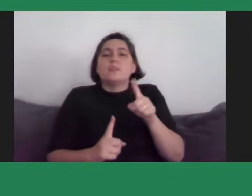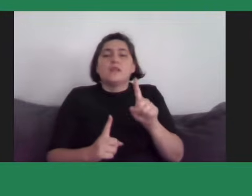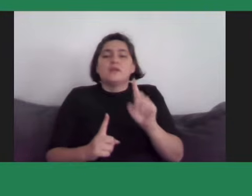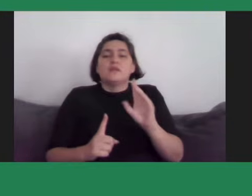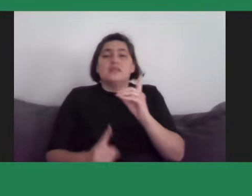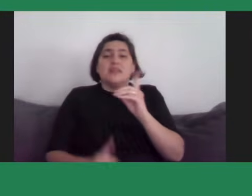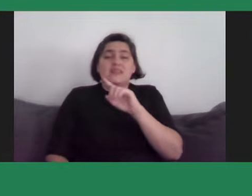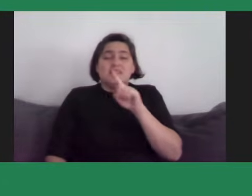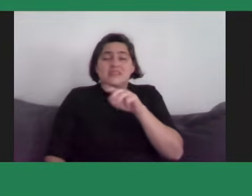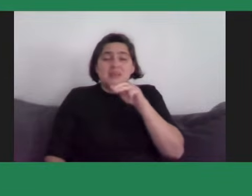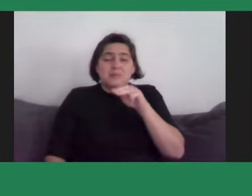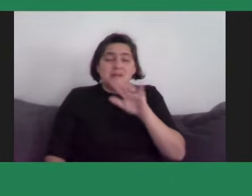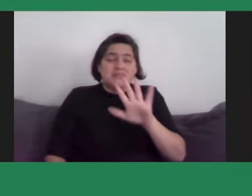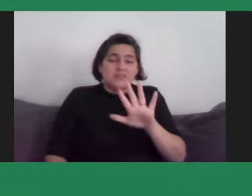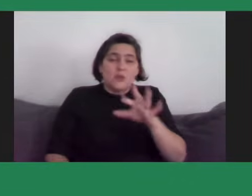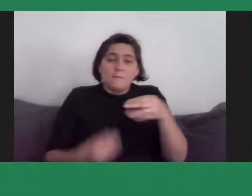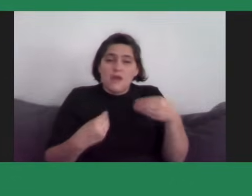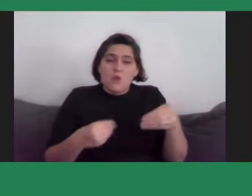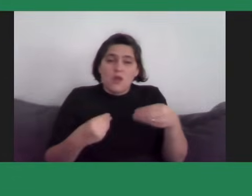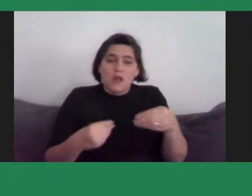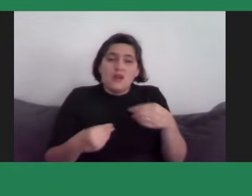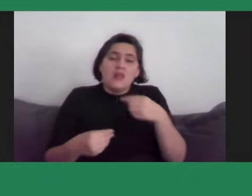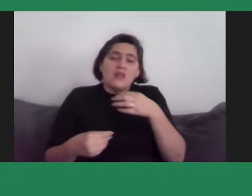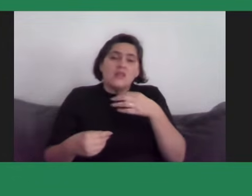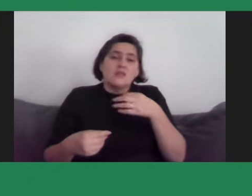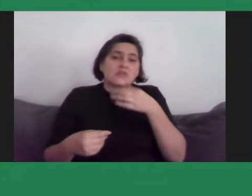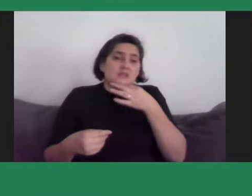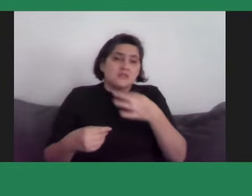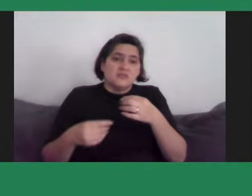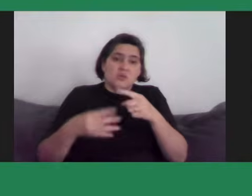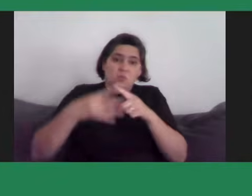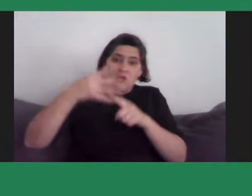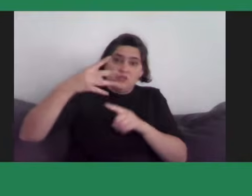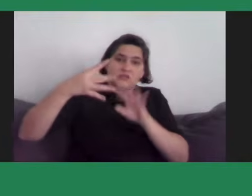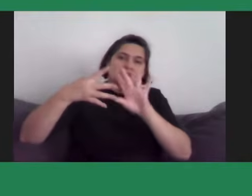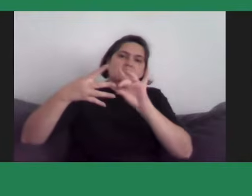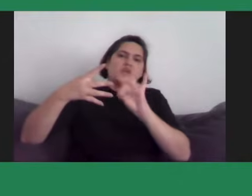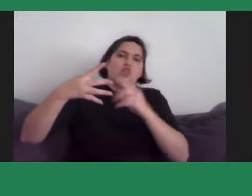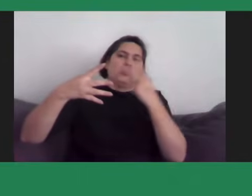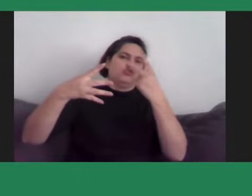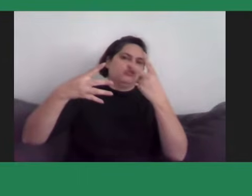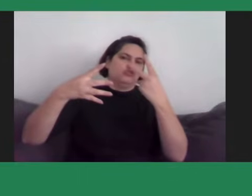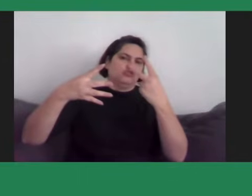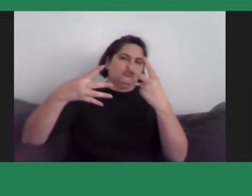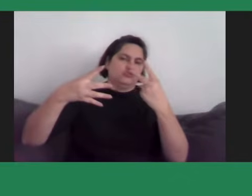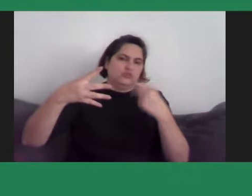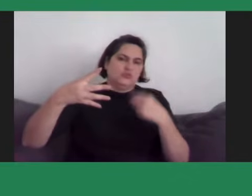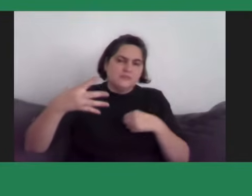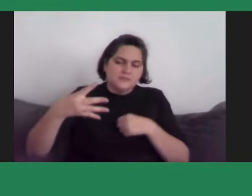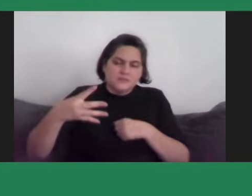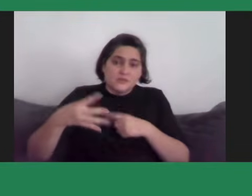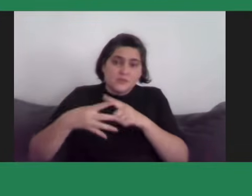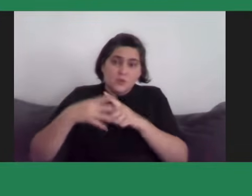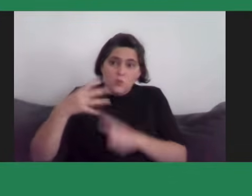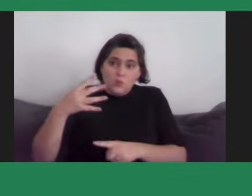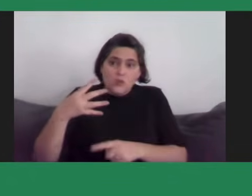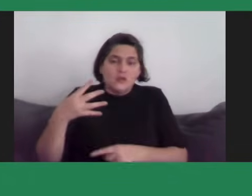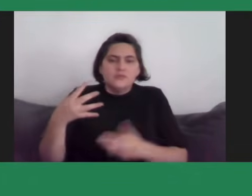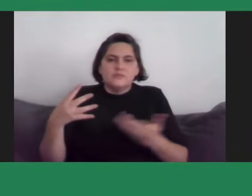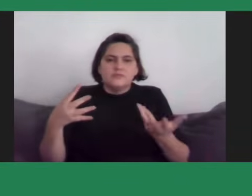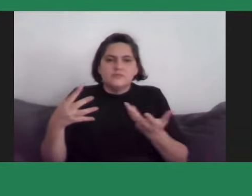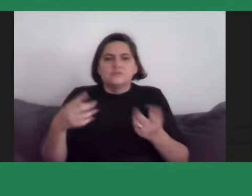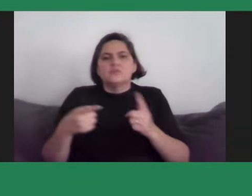DSM-5, tienen que haber 2 de 4 de estas características. ¿Ya? Puede entonces estar el